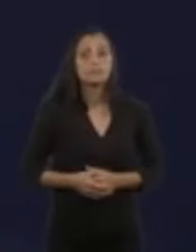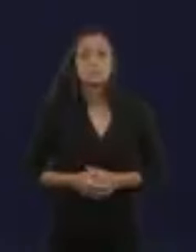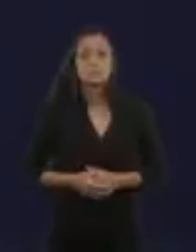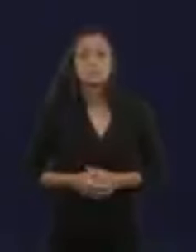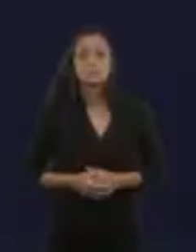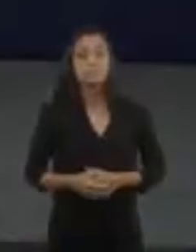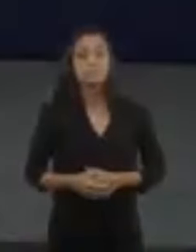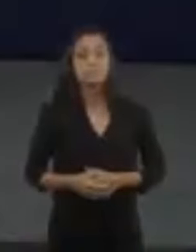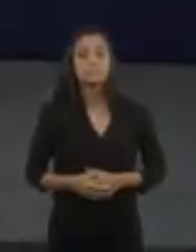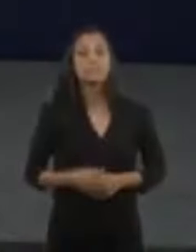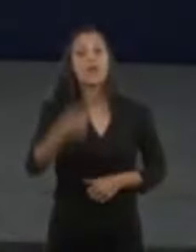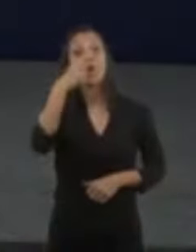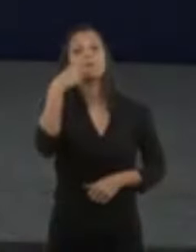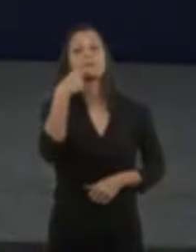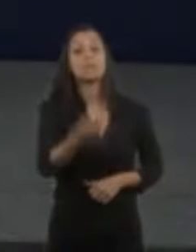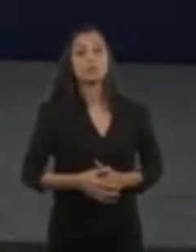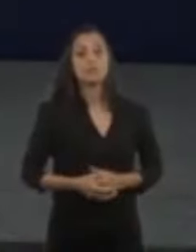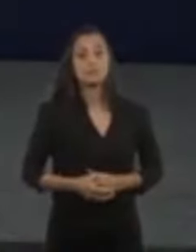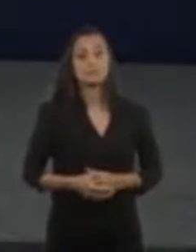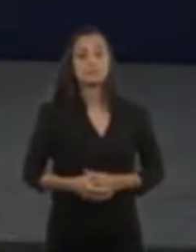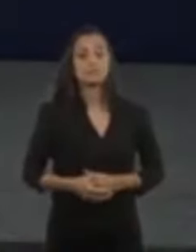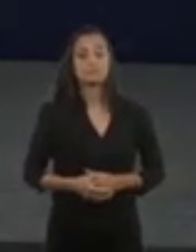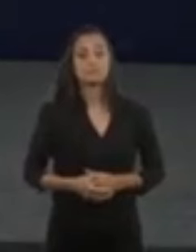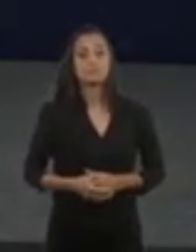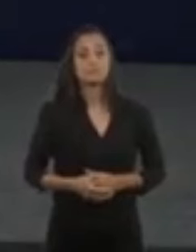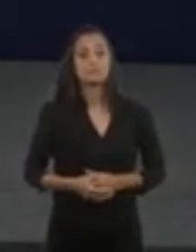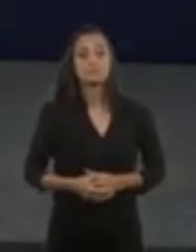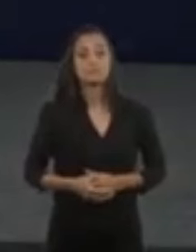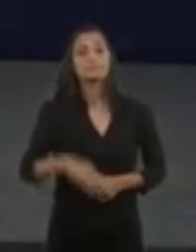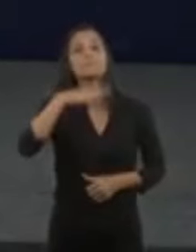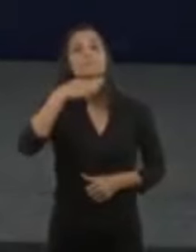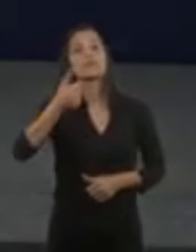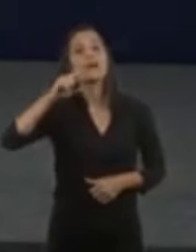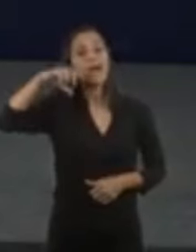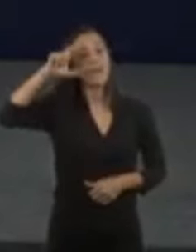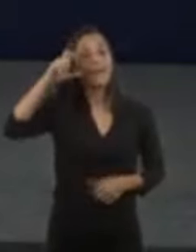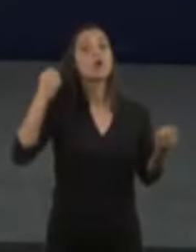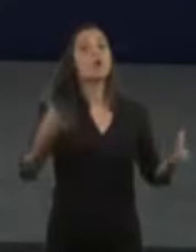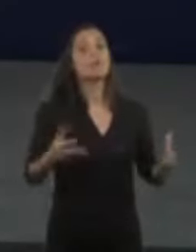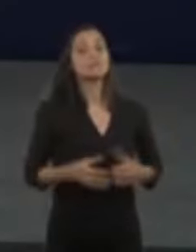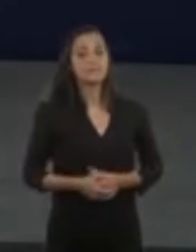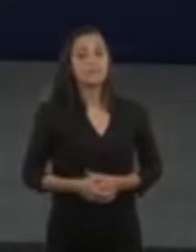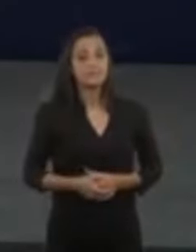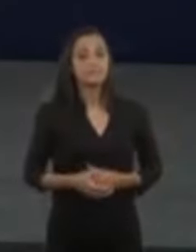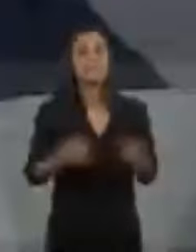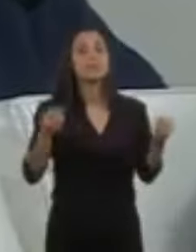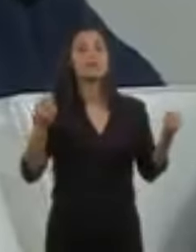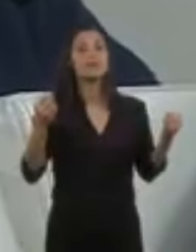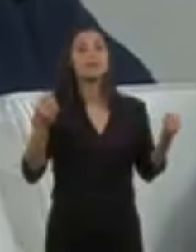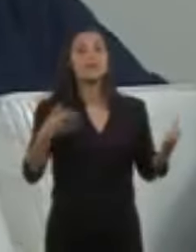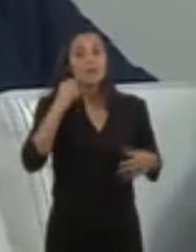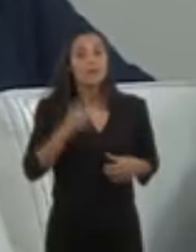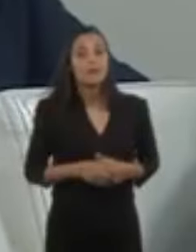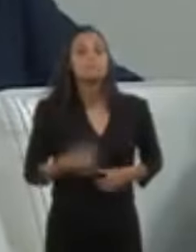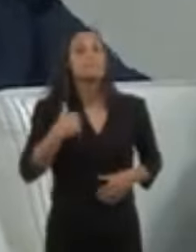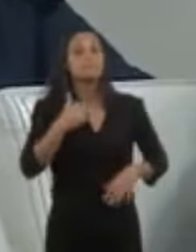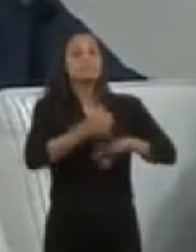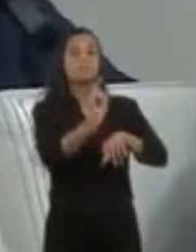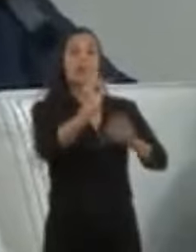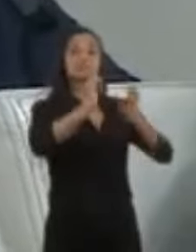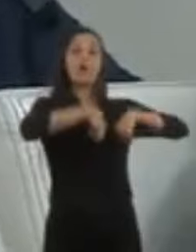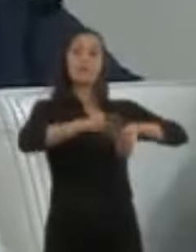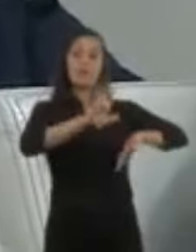bueno última pregunta Jaime querido Hola Manuel cómo estás Jaime escondido estoy acá escondido